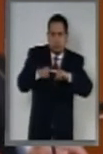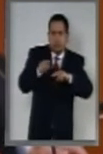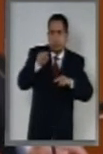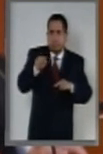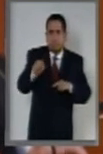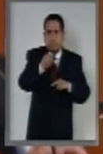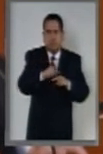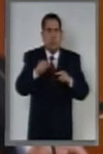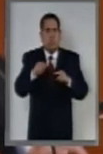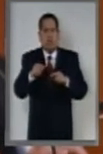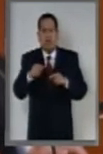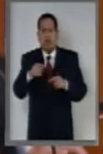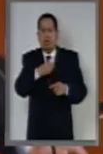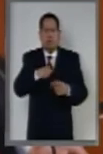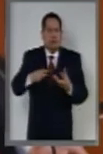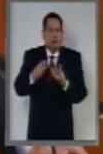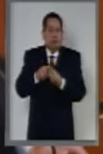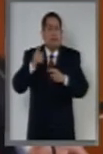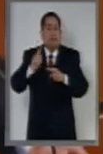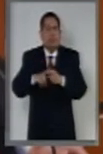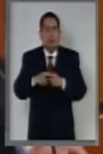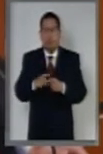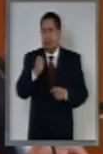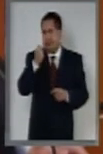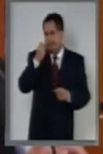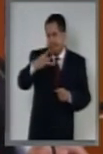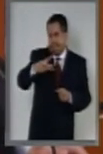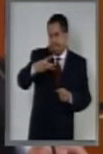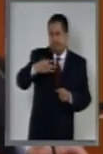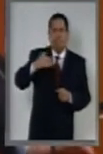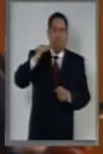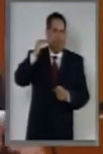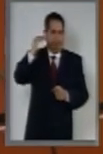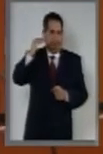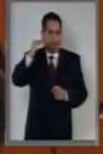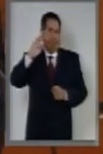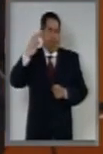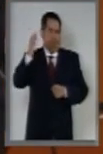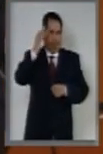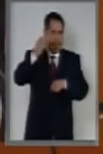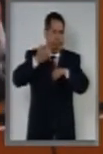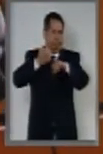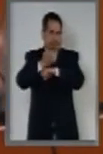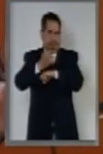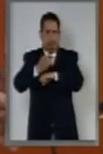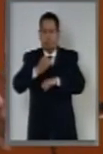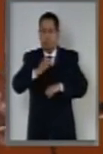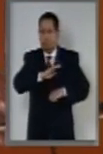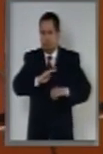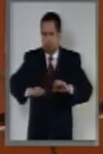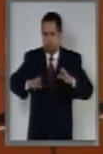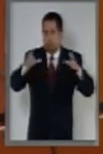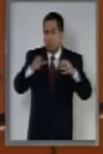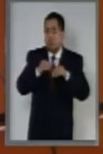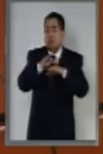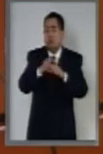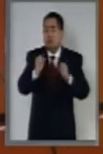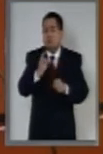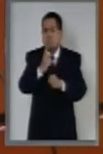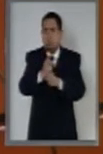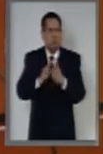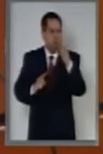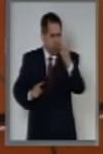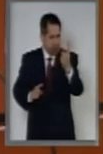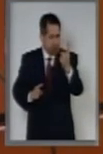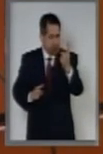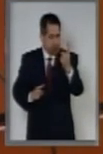y concurrencias de los tres órdenes de gobierno en materia de seguridad pública. Creo que es lo primero